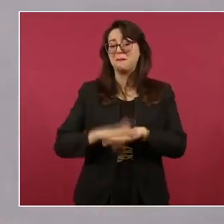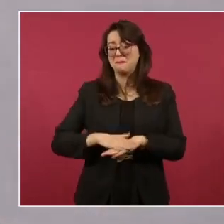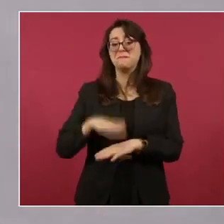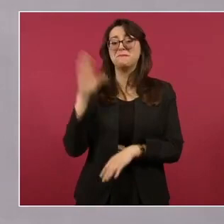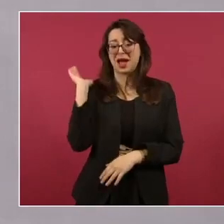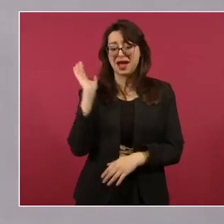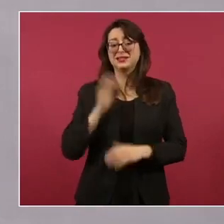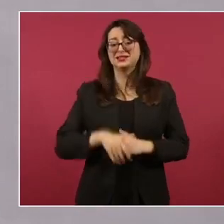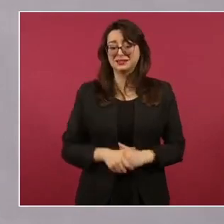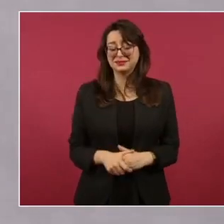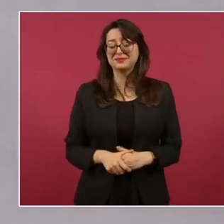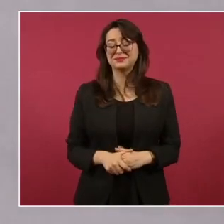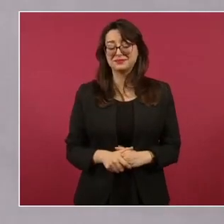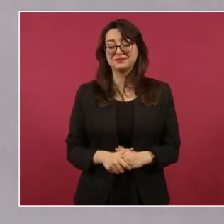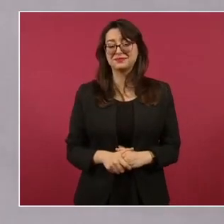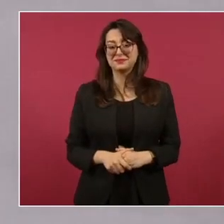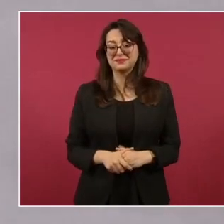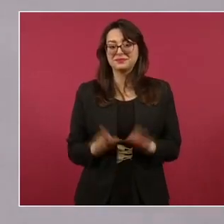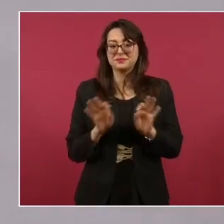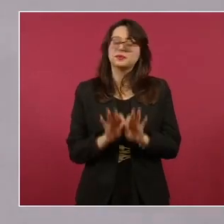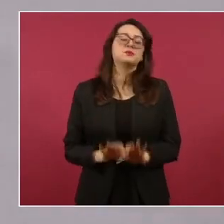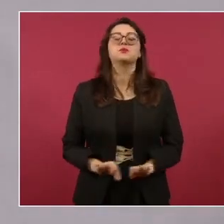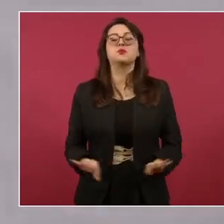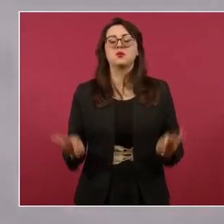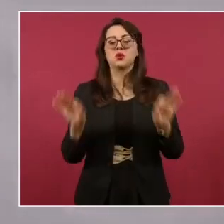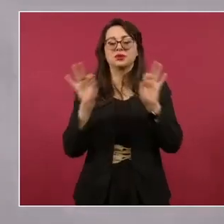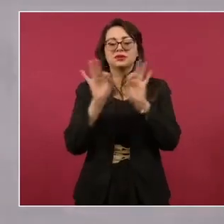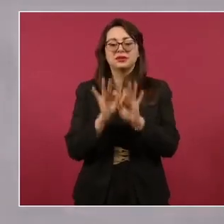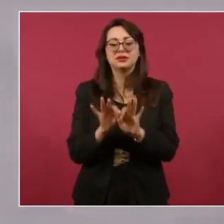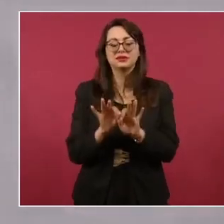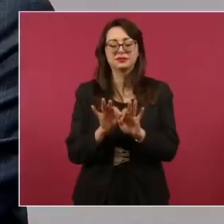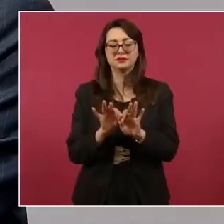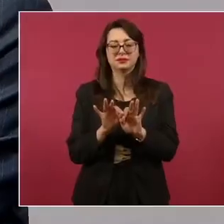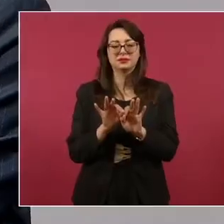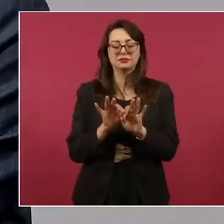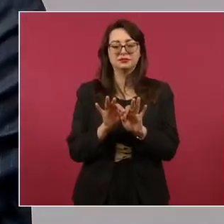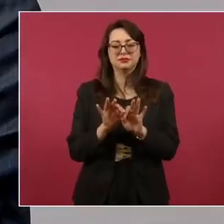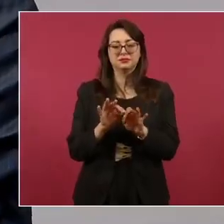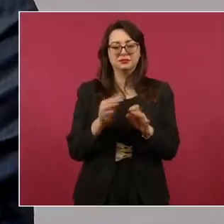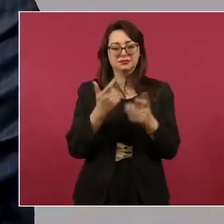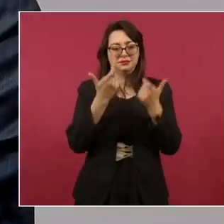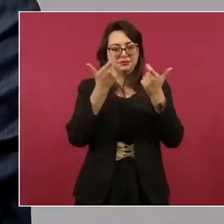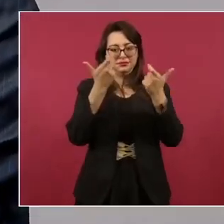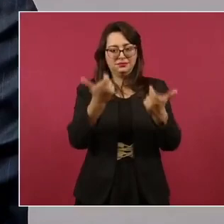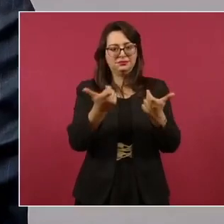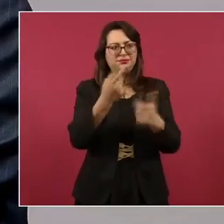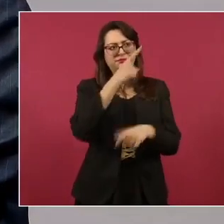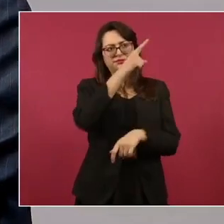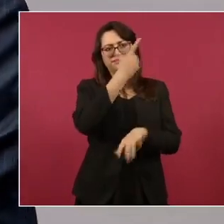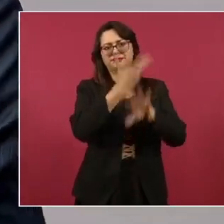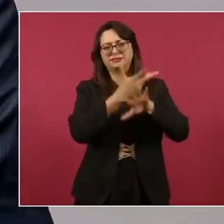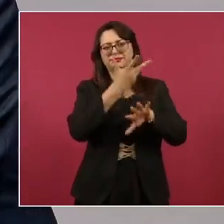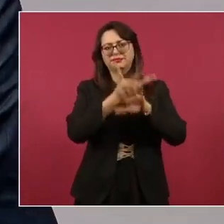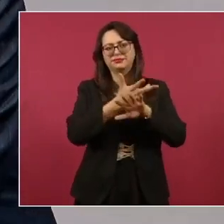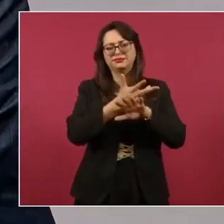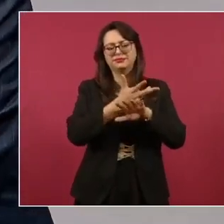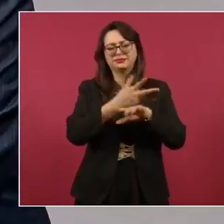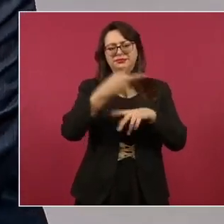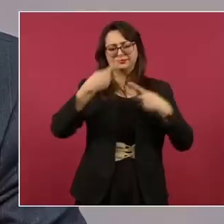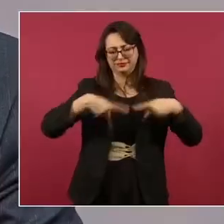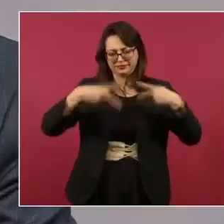de dólares. Esto es muy importante porque ese dinero llega